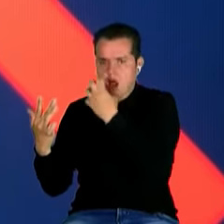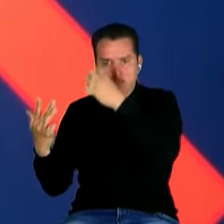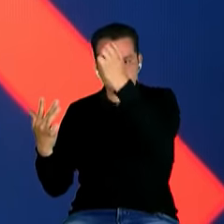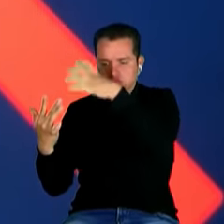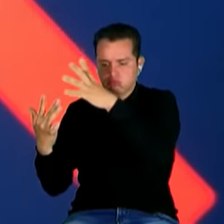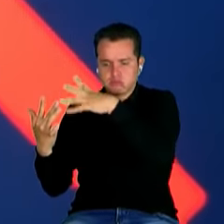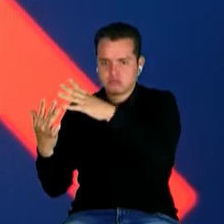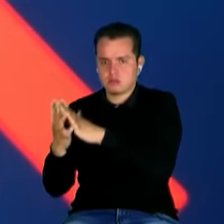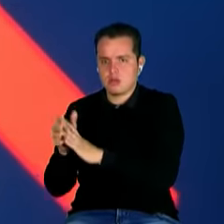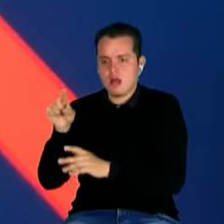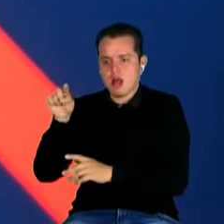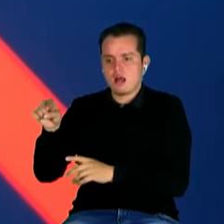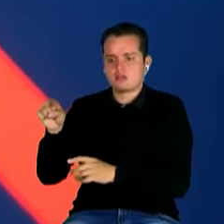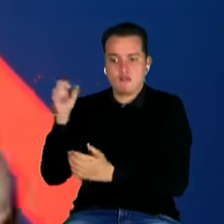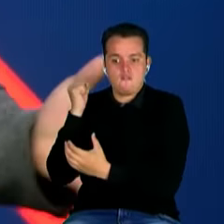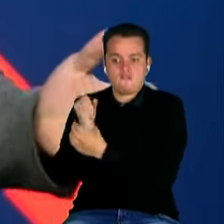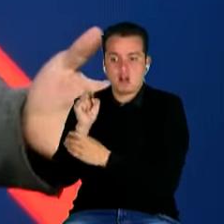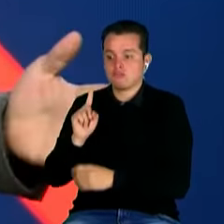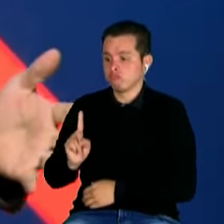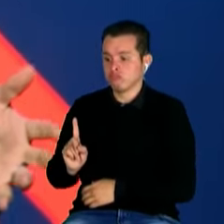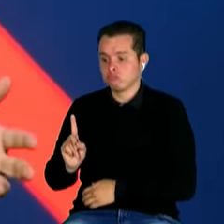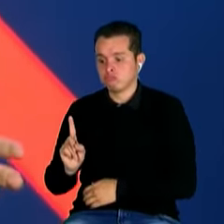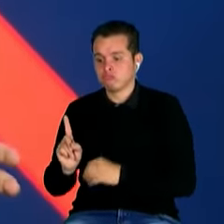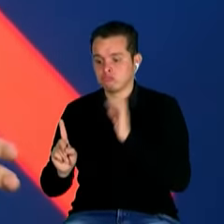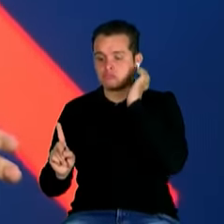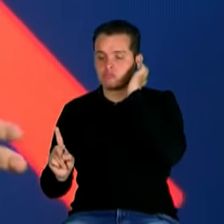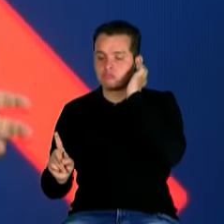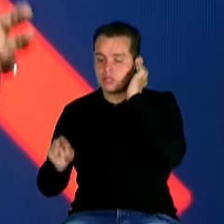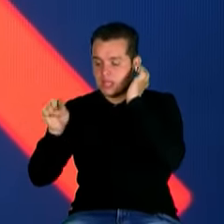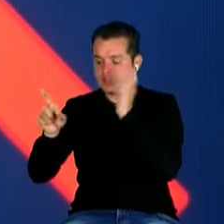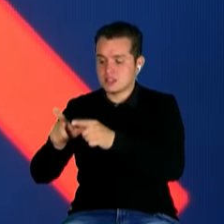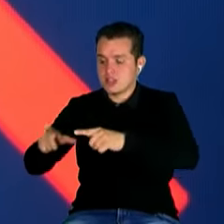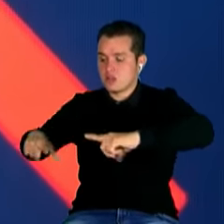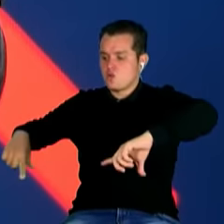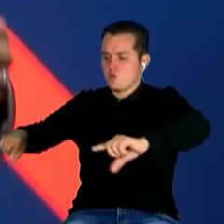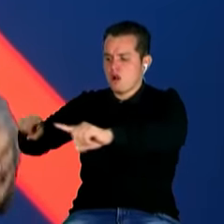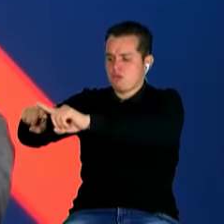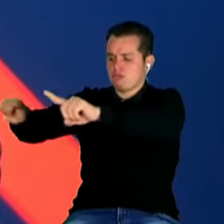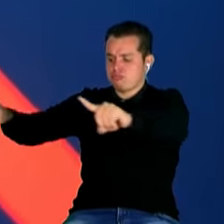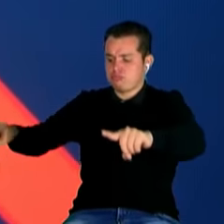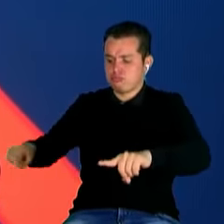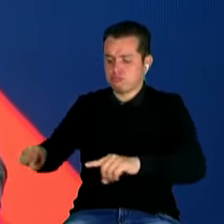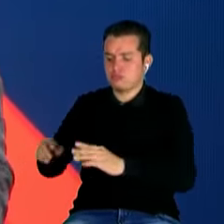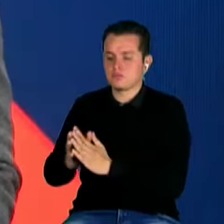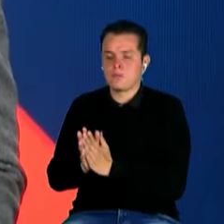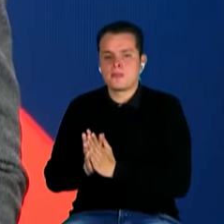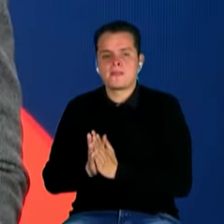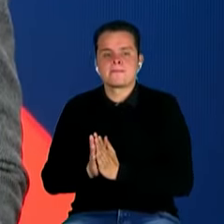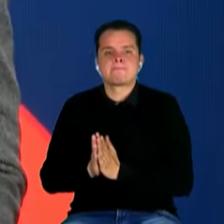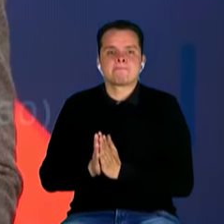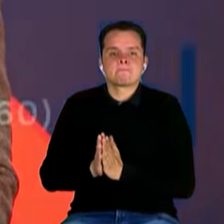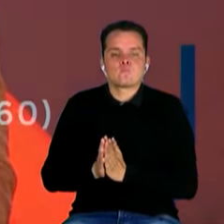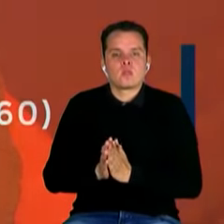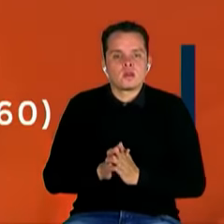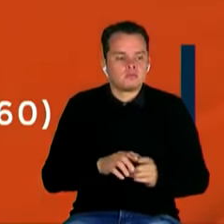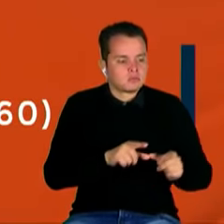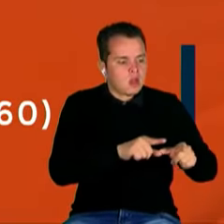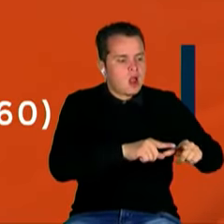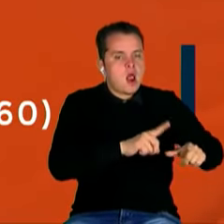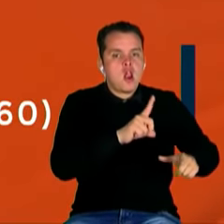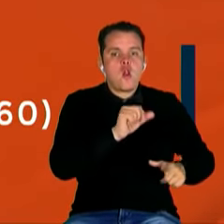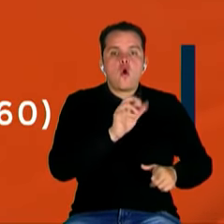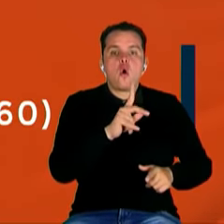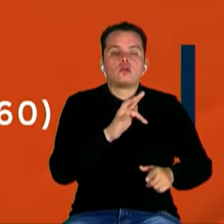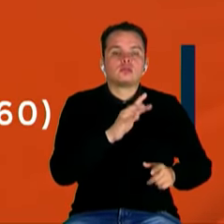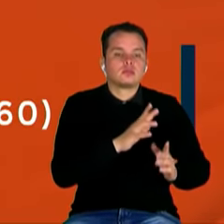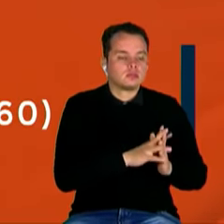es árida. Allá le tocó a irse a Abraham. Dice: Abraham acampó en la tierra de Canaán, en tanto que Lot habitó en las